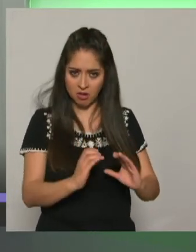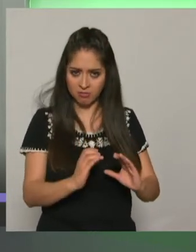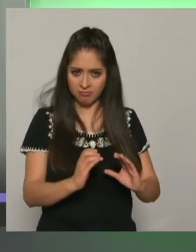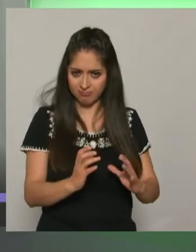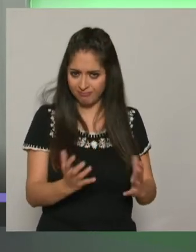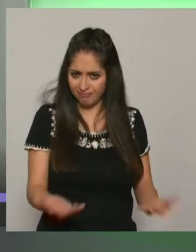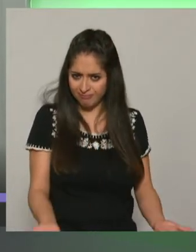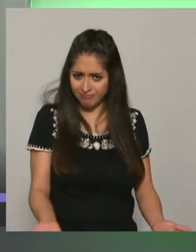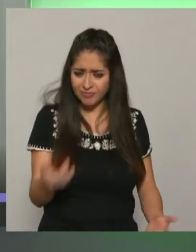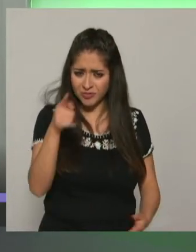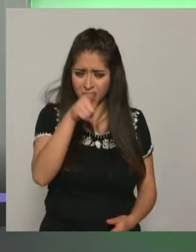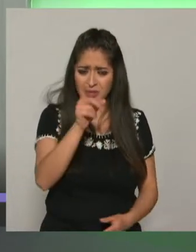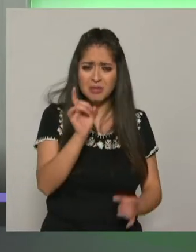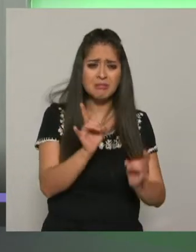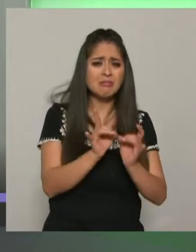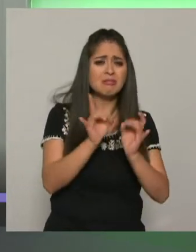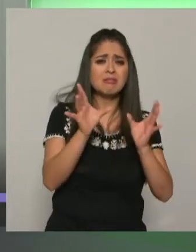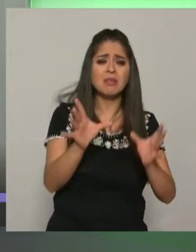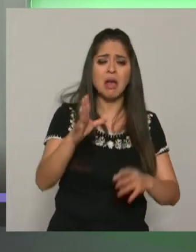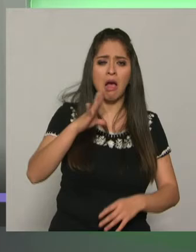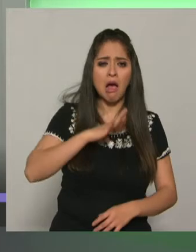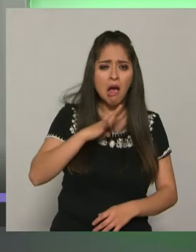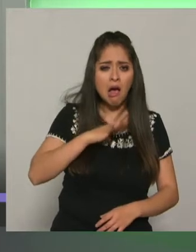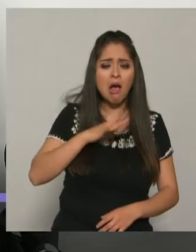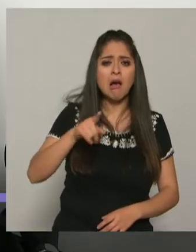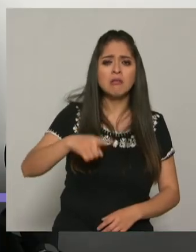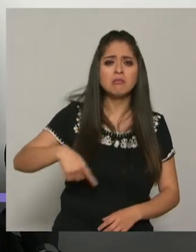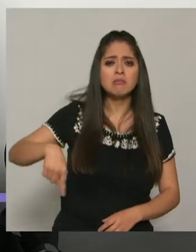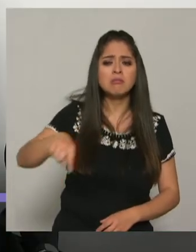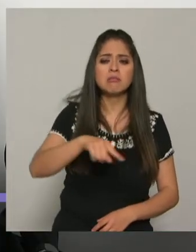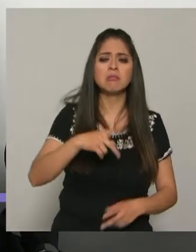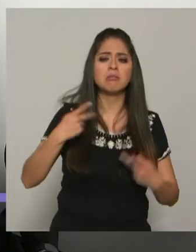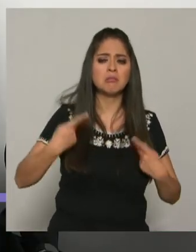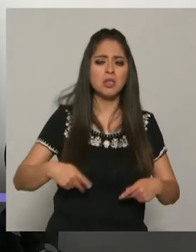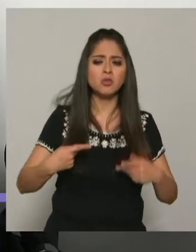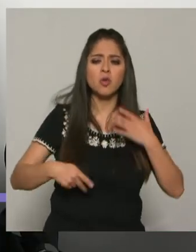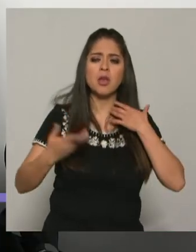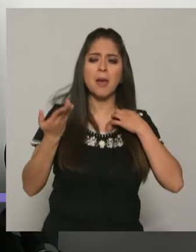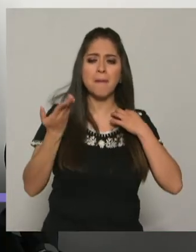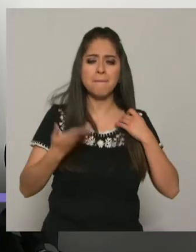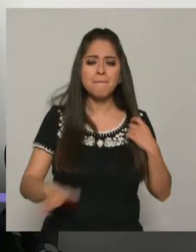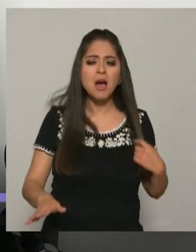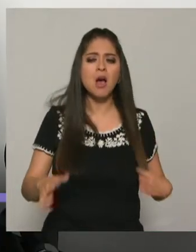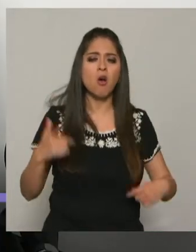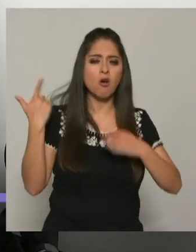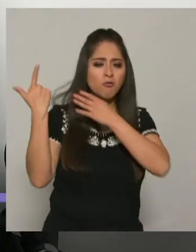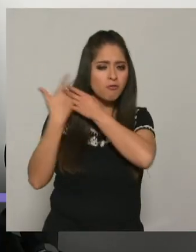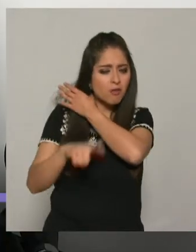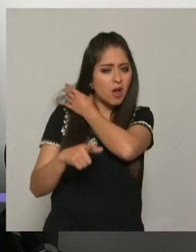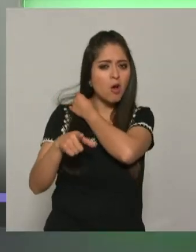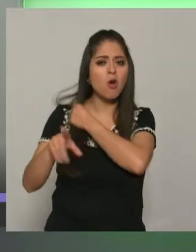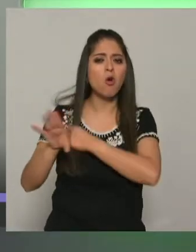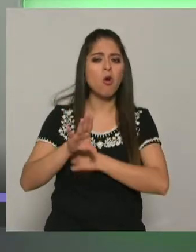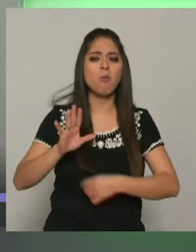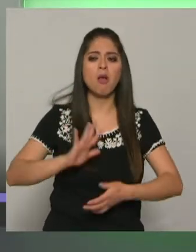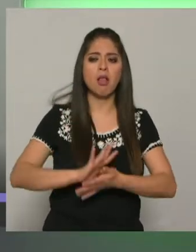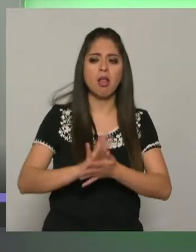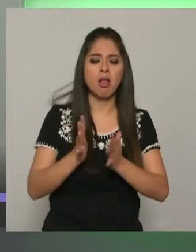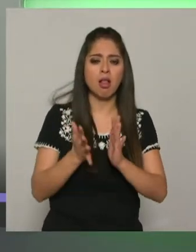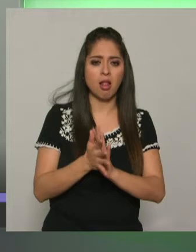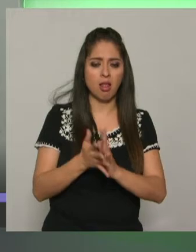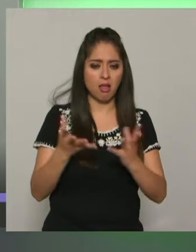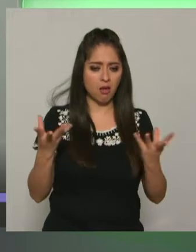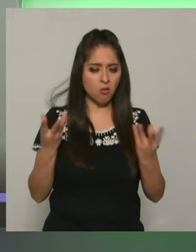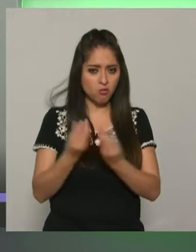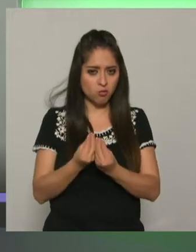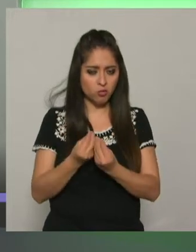queremos pensar siquiera que hay malos empleados bancarios que pudieran estar coludidos